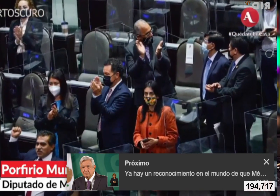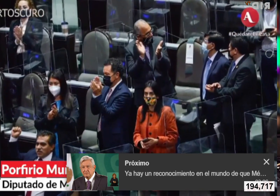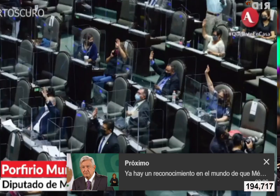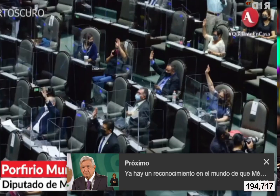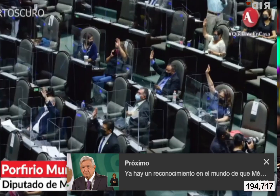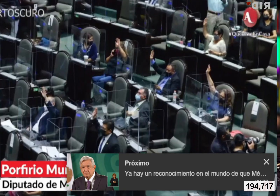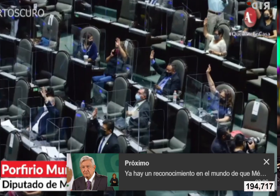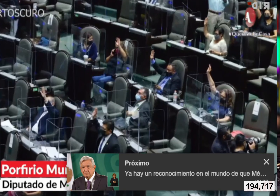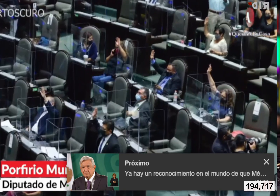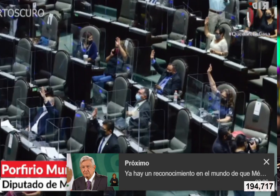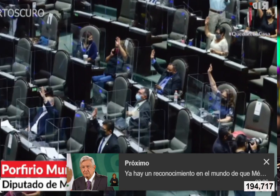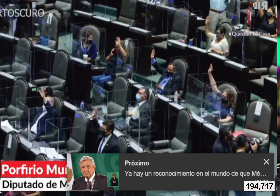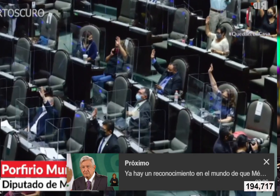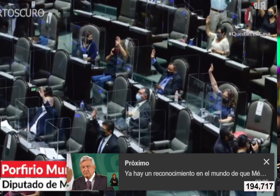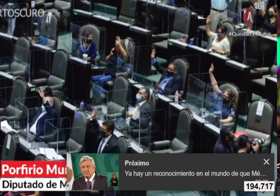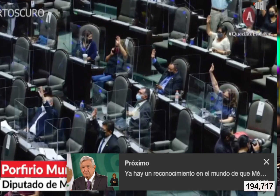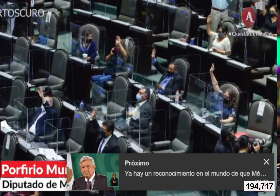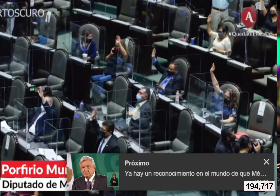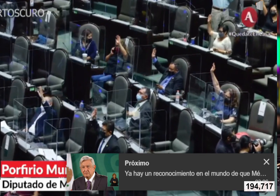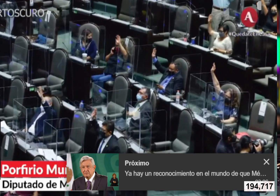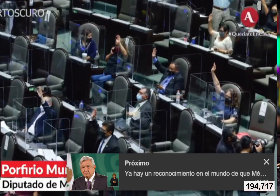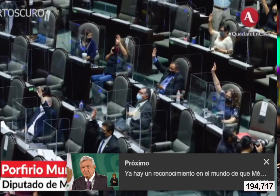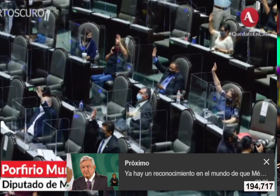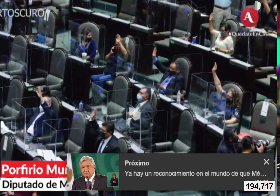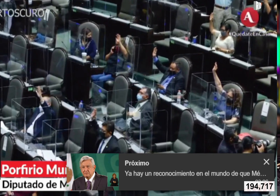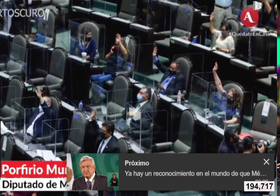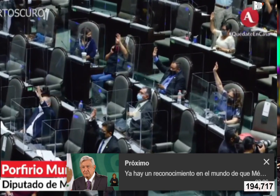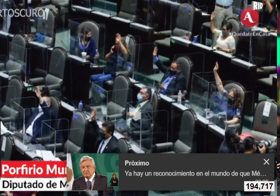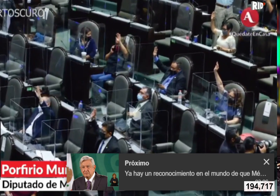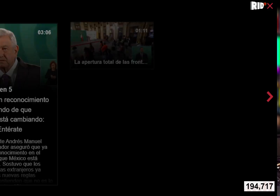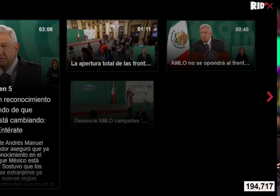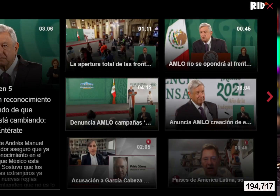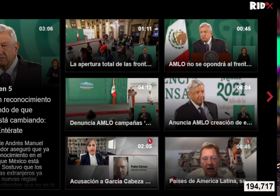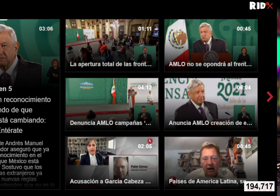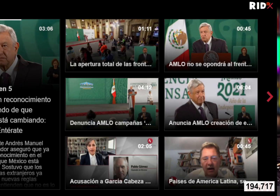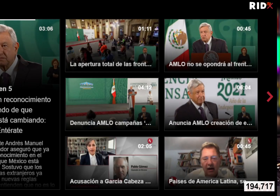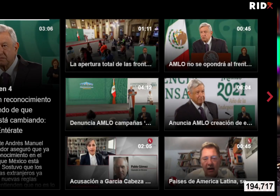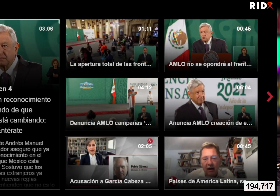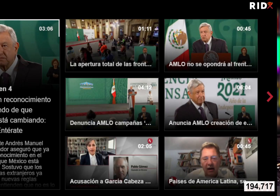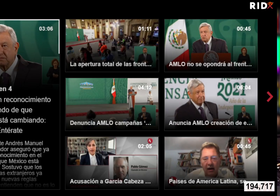todo está en contra de este atraco